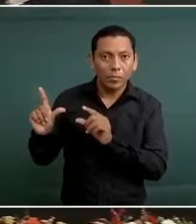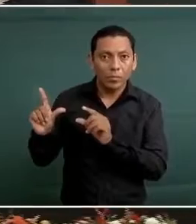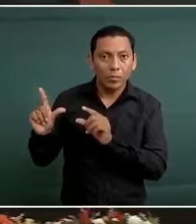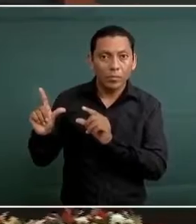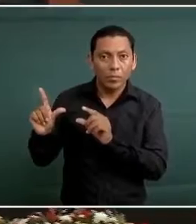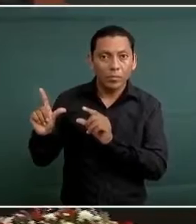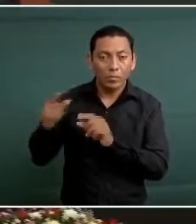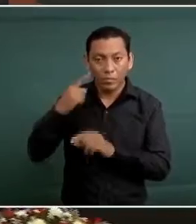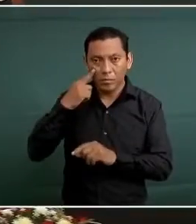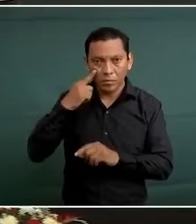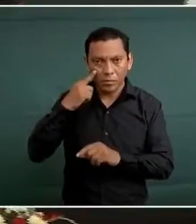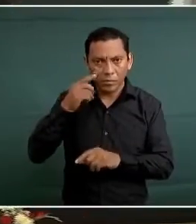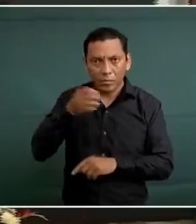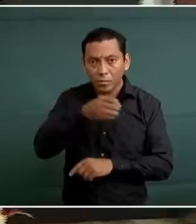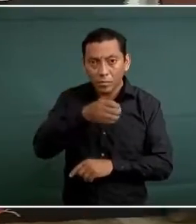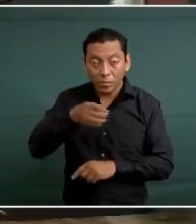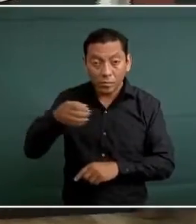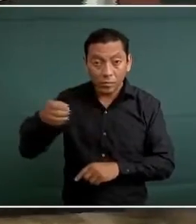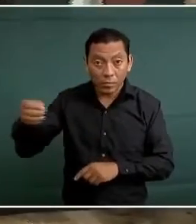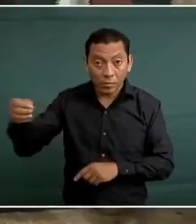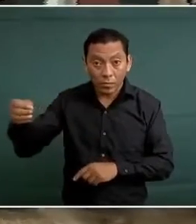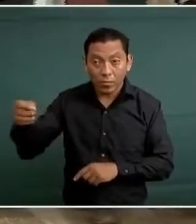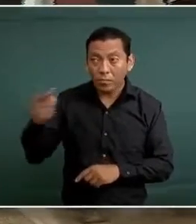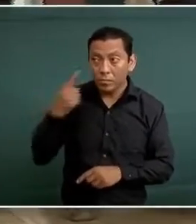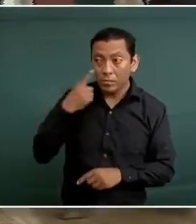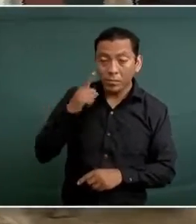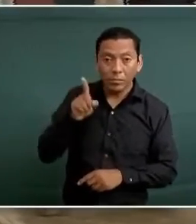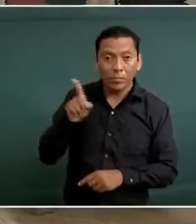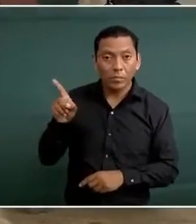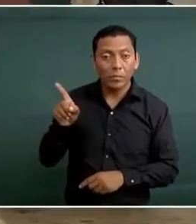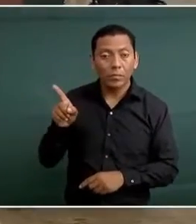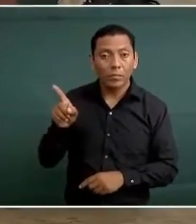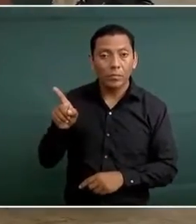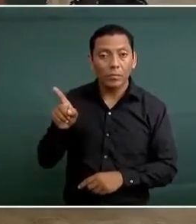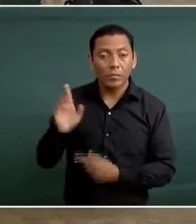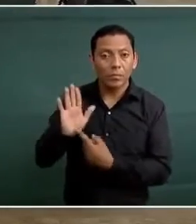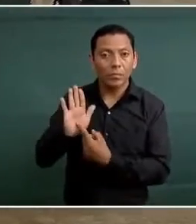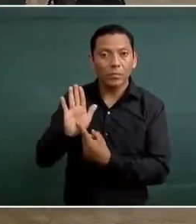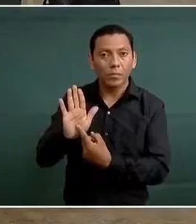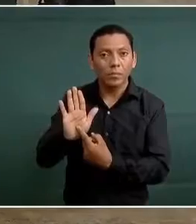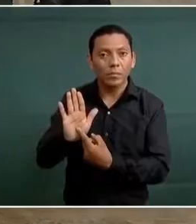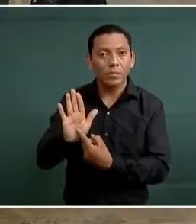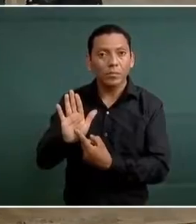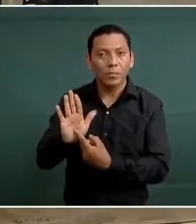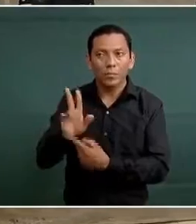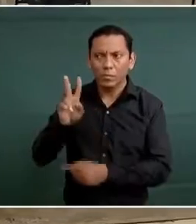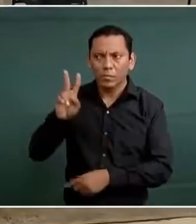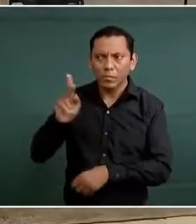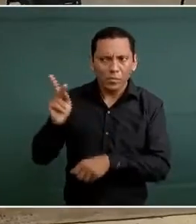esto no es lo que sucedió